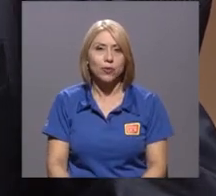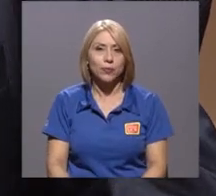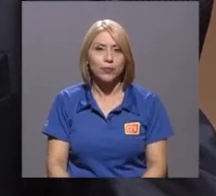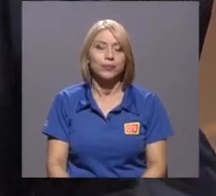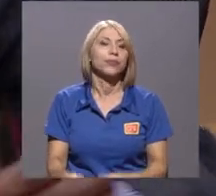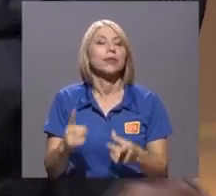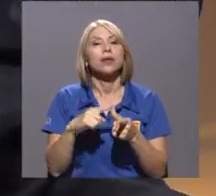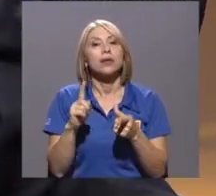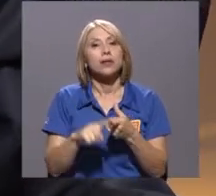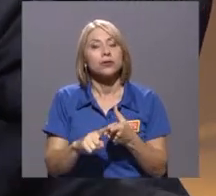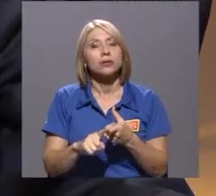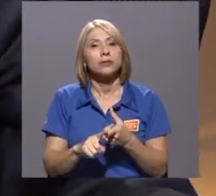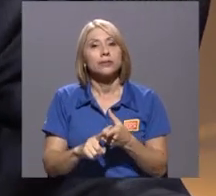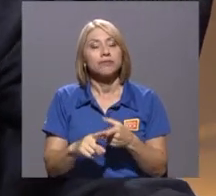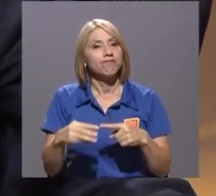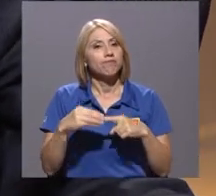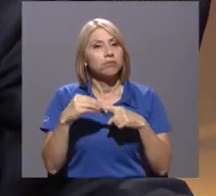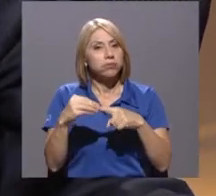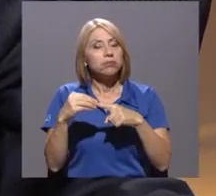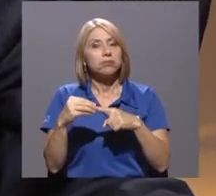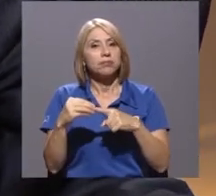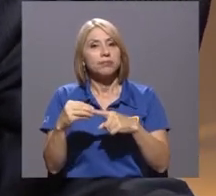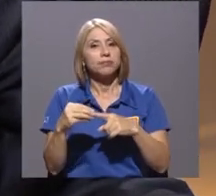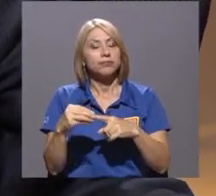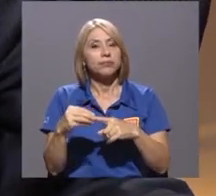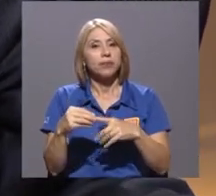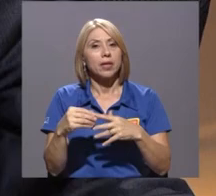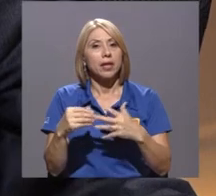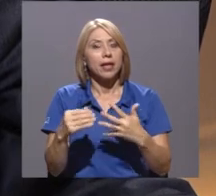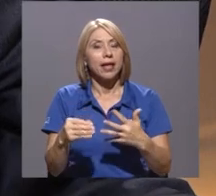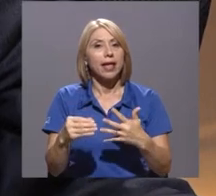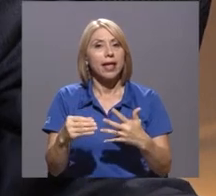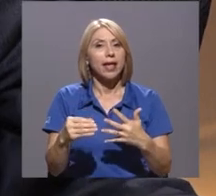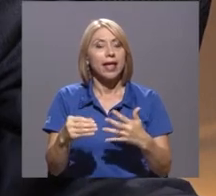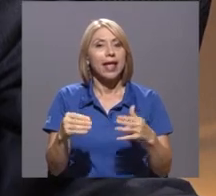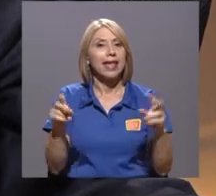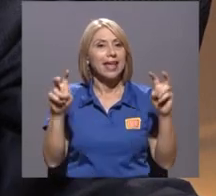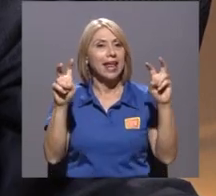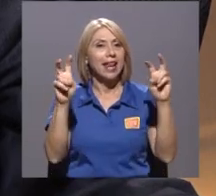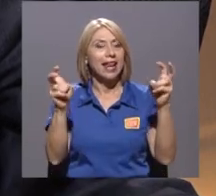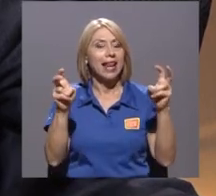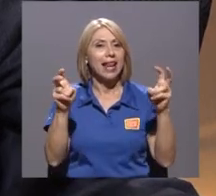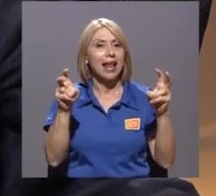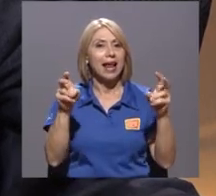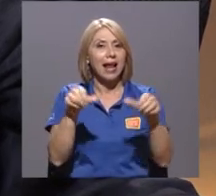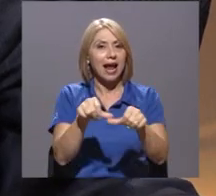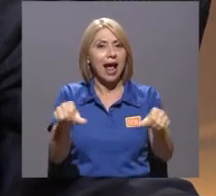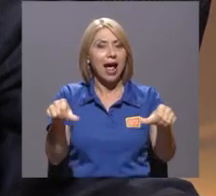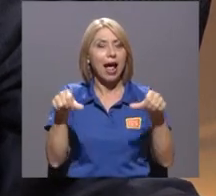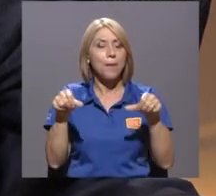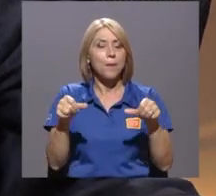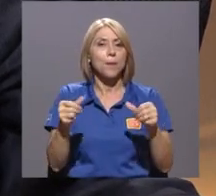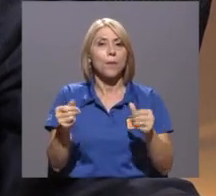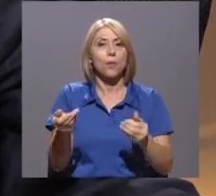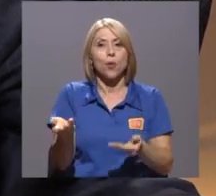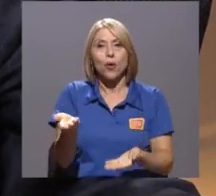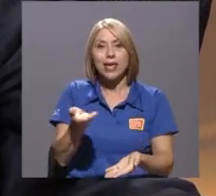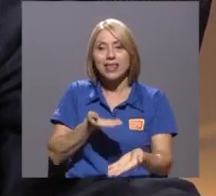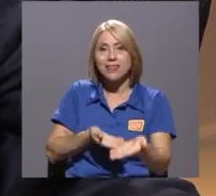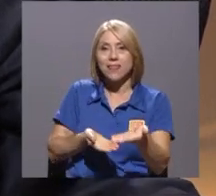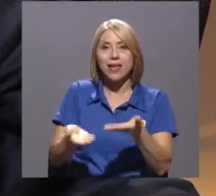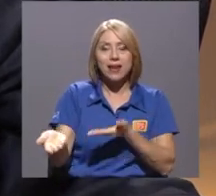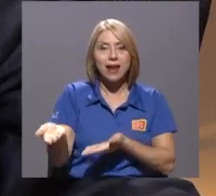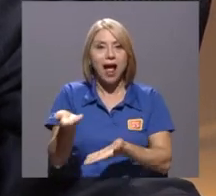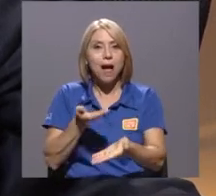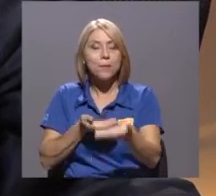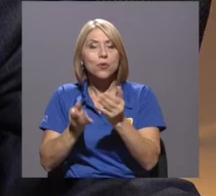entonces y sobre todo en el campo d los intercambios dentro de la